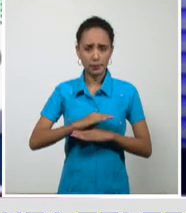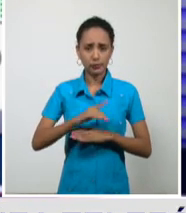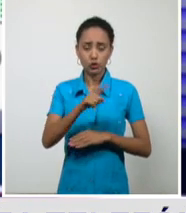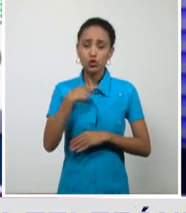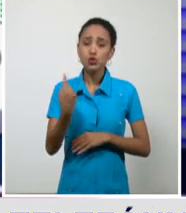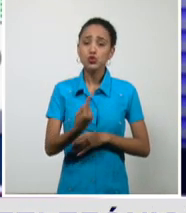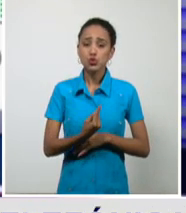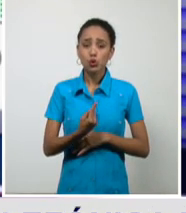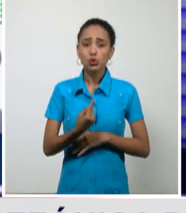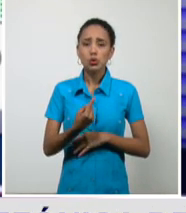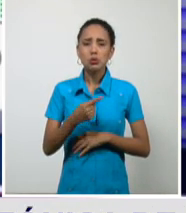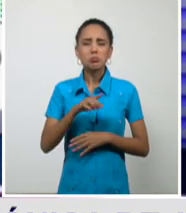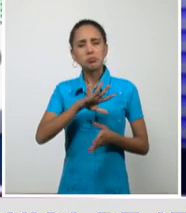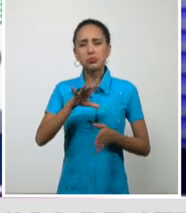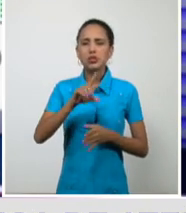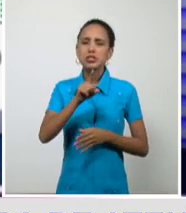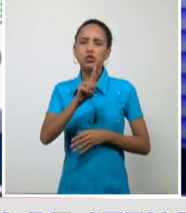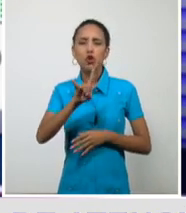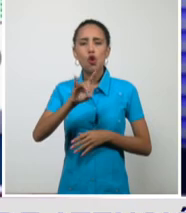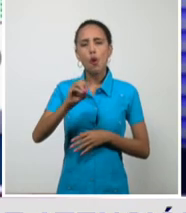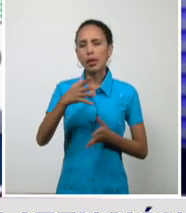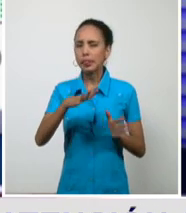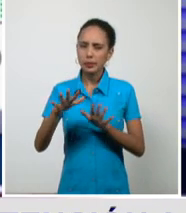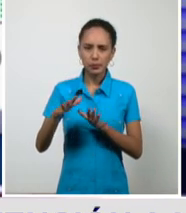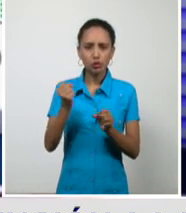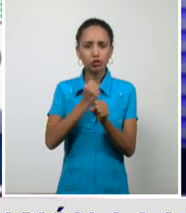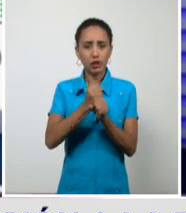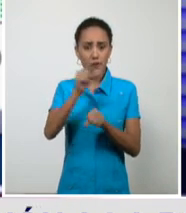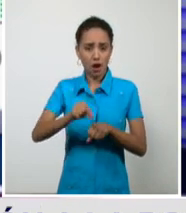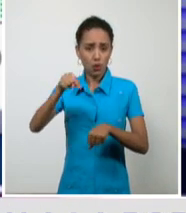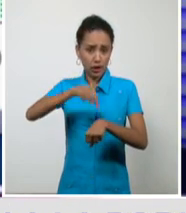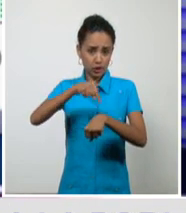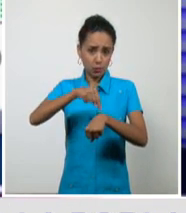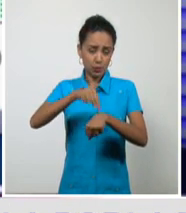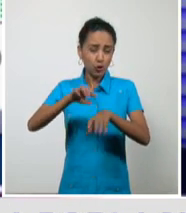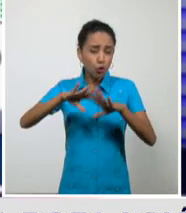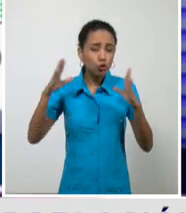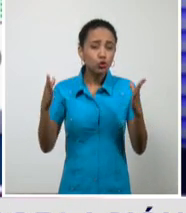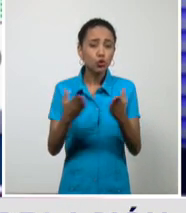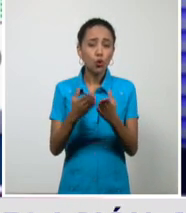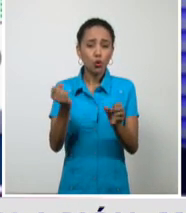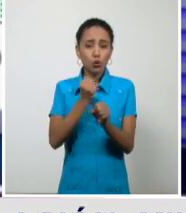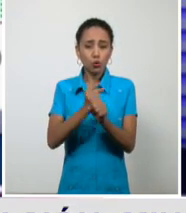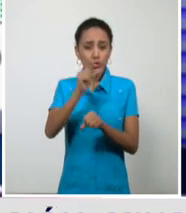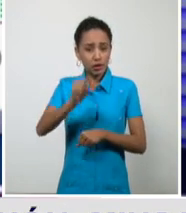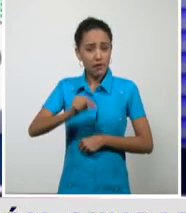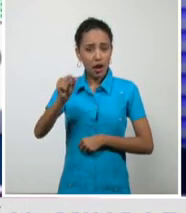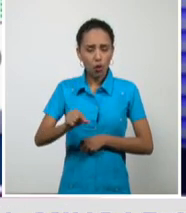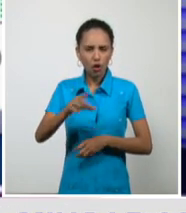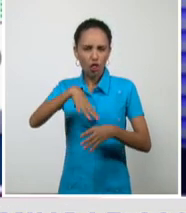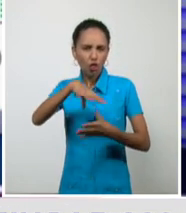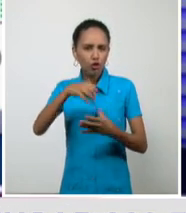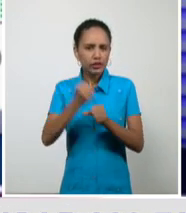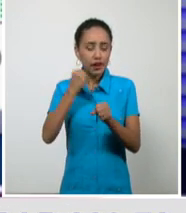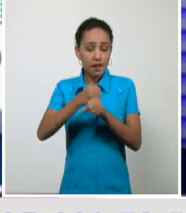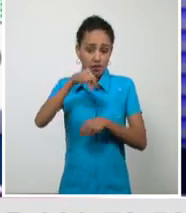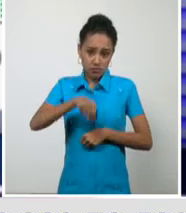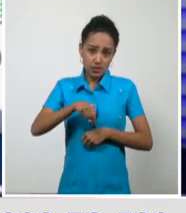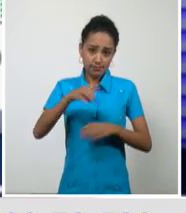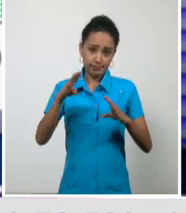tantos trabajadores en estos momentos. Todos los trabajadores están trabajando desde la casa. Aquí en La Habana tenemos